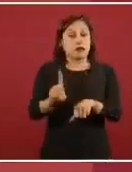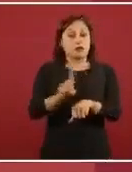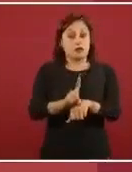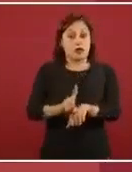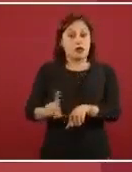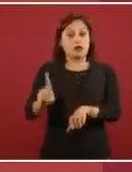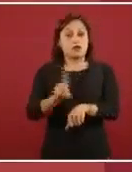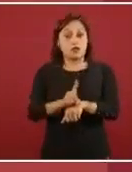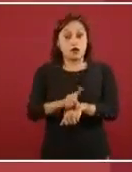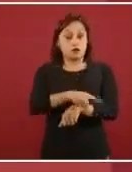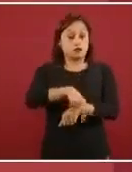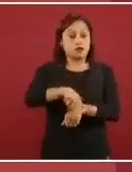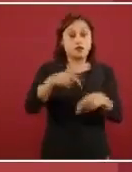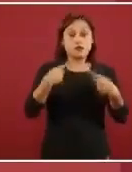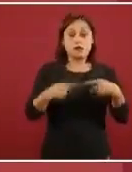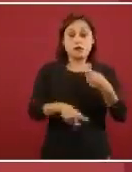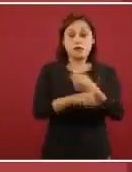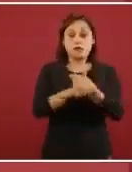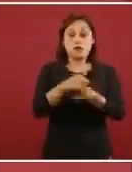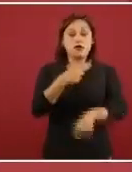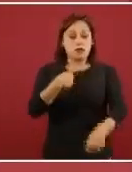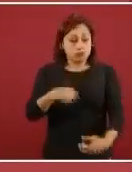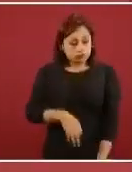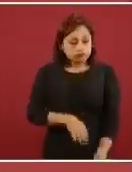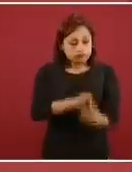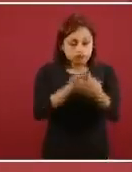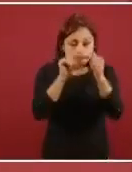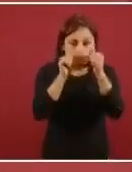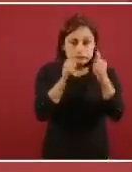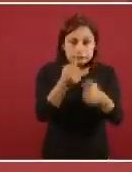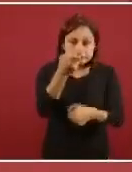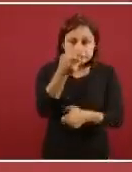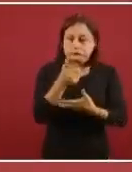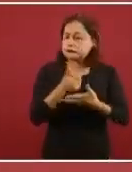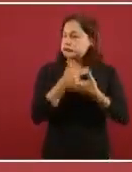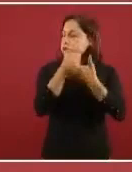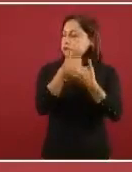atiende el asunto. Ayuda si la policía estatal